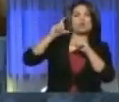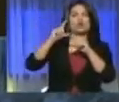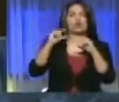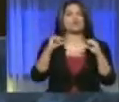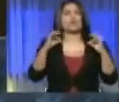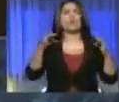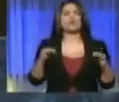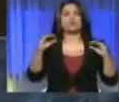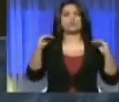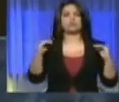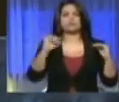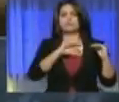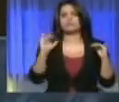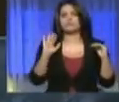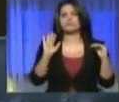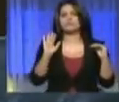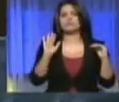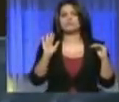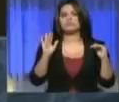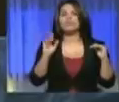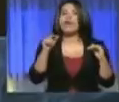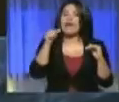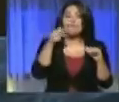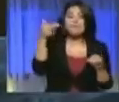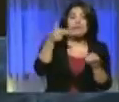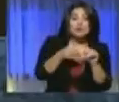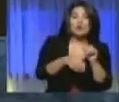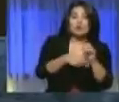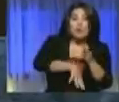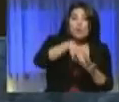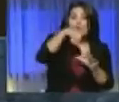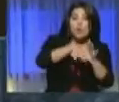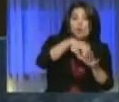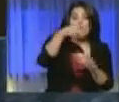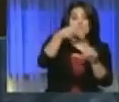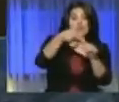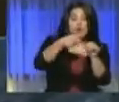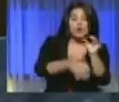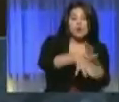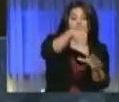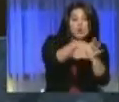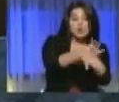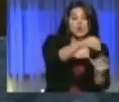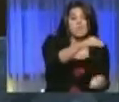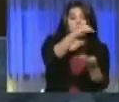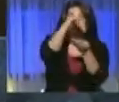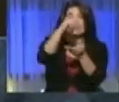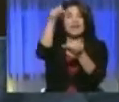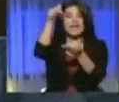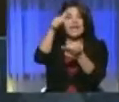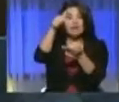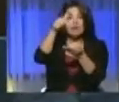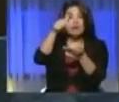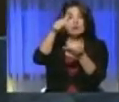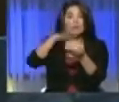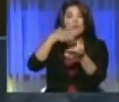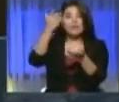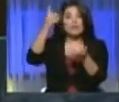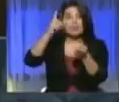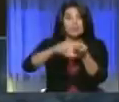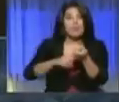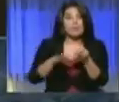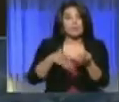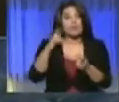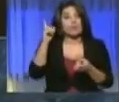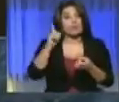eso es lo que nos corresponde. Porque ese petróleo que se saca, ¿no?, y que es un recurso finito de la humanidad, debe tener